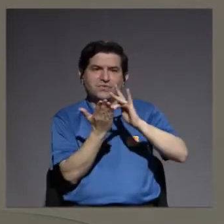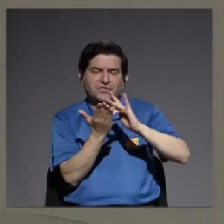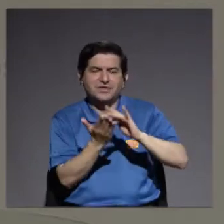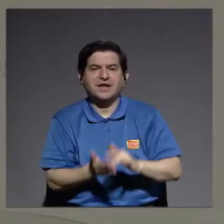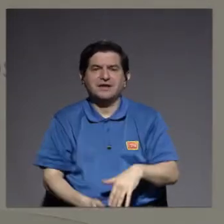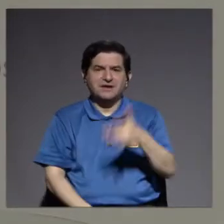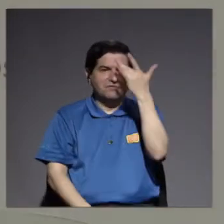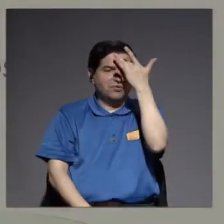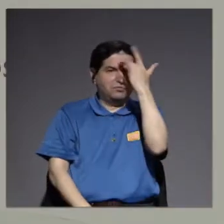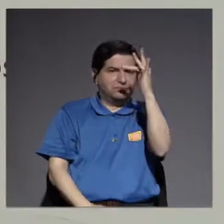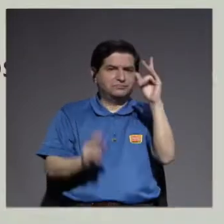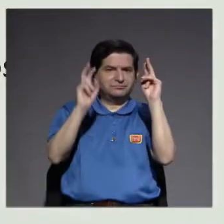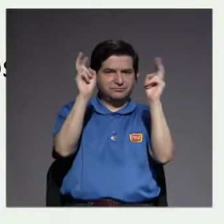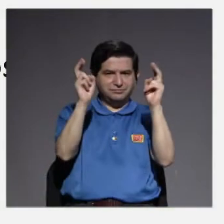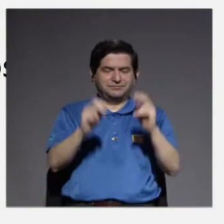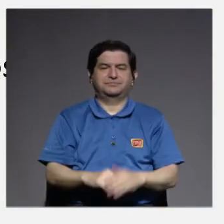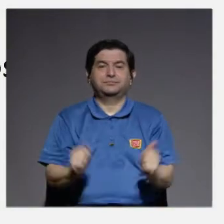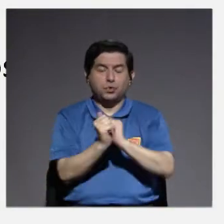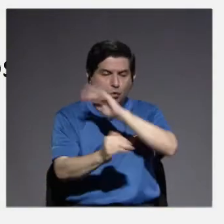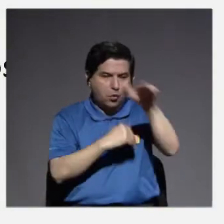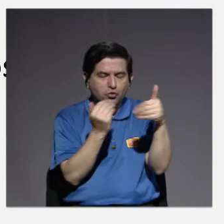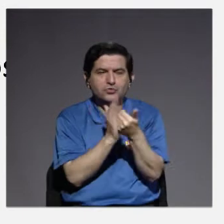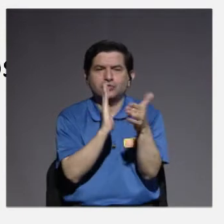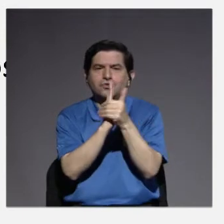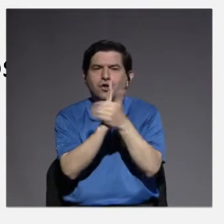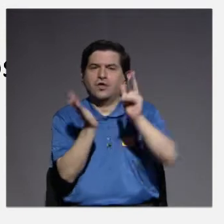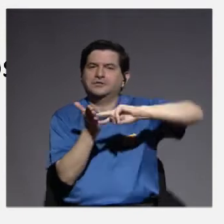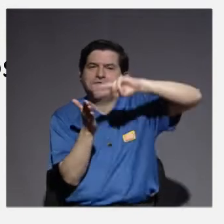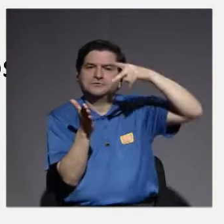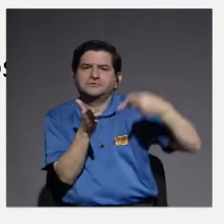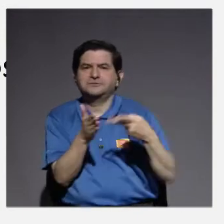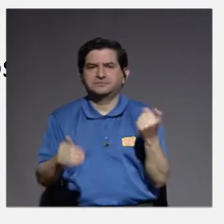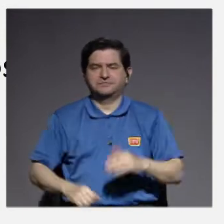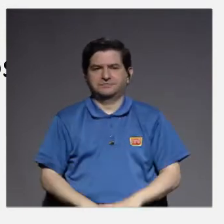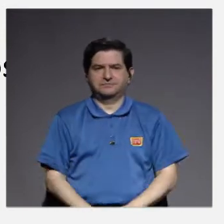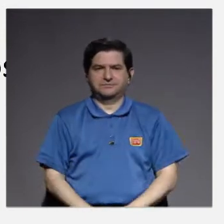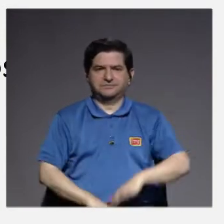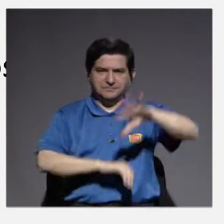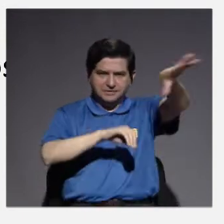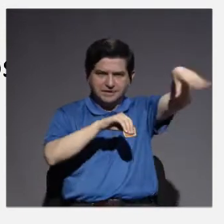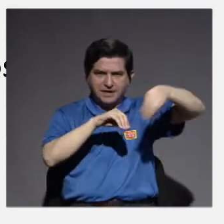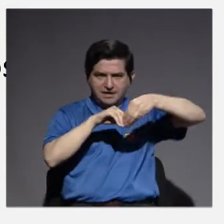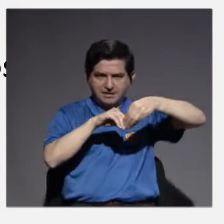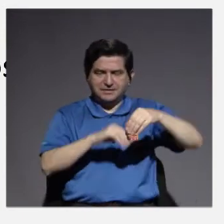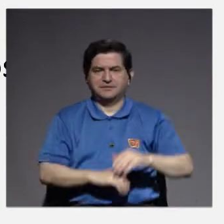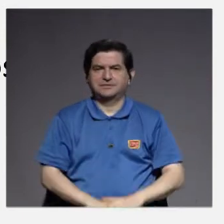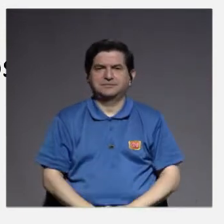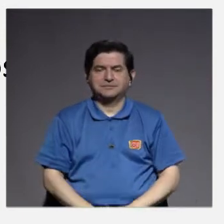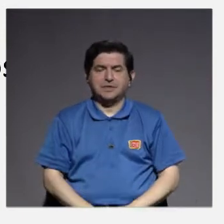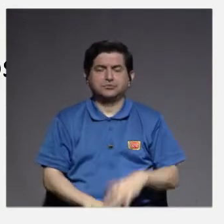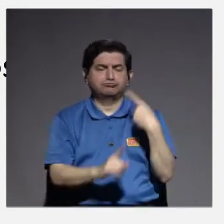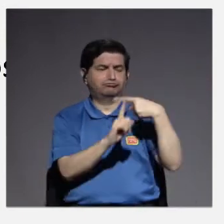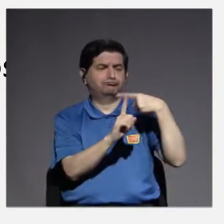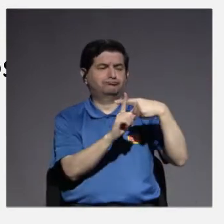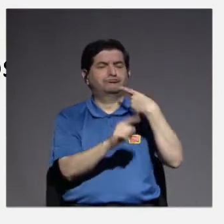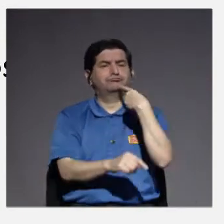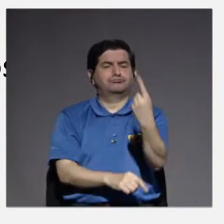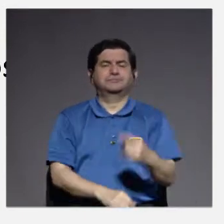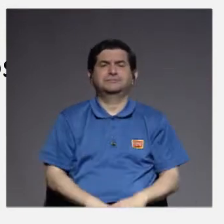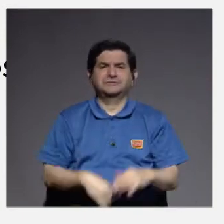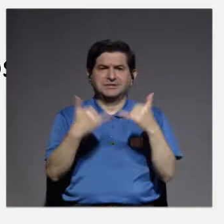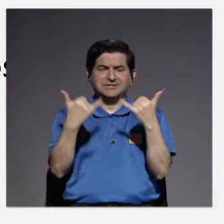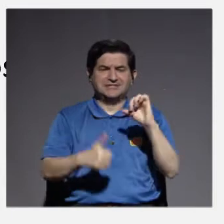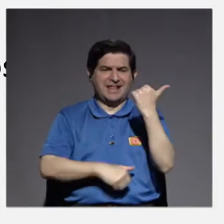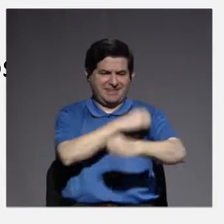móvil inteligente, con todas las capacidades que esto implica. Además, algo muy positivo a señalar es que desde hace